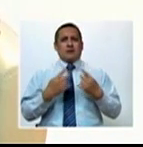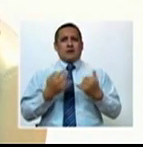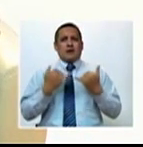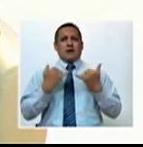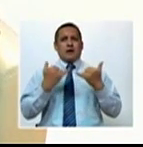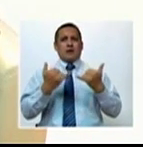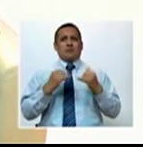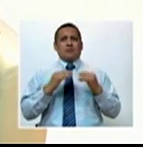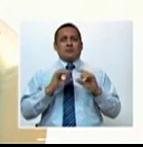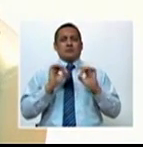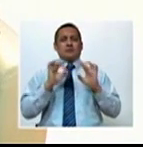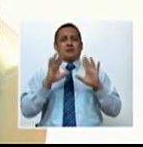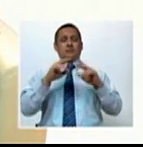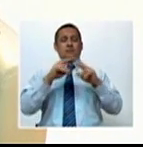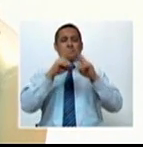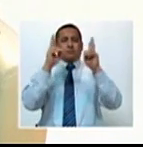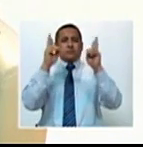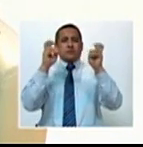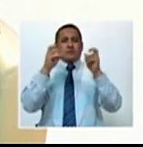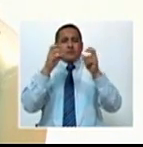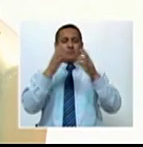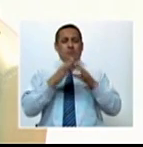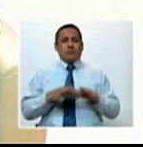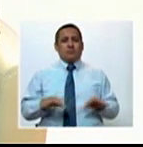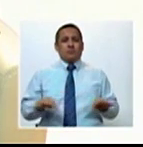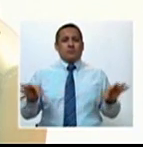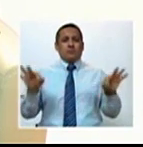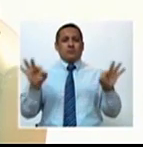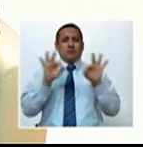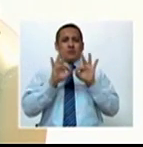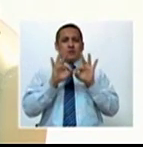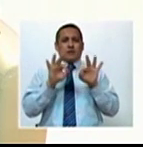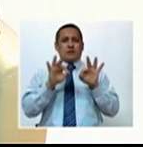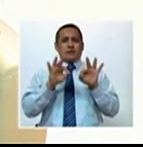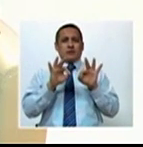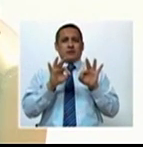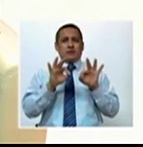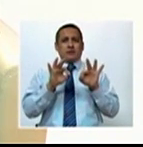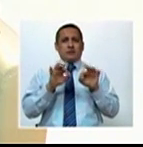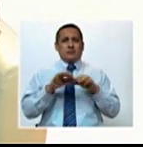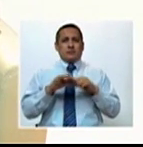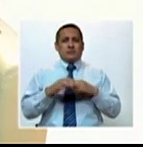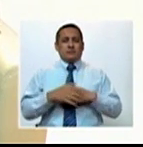un caso muy emblemático, el de